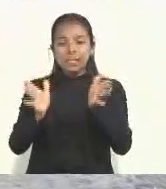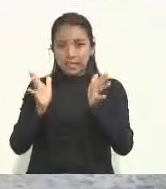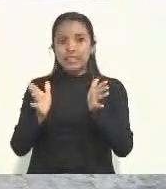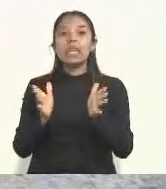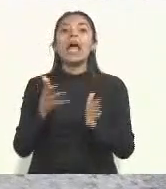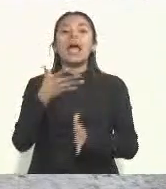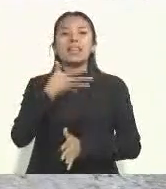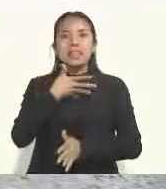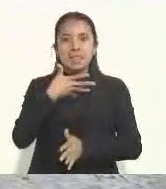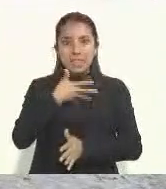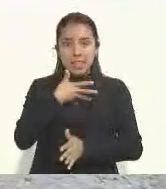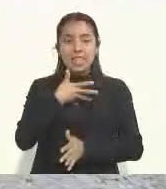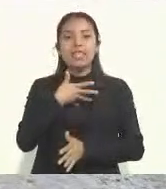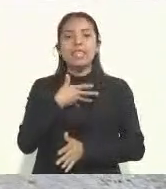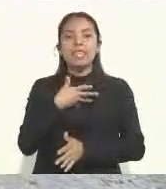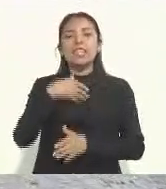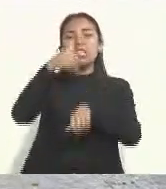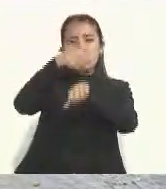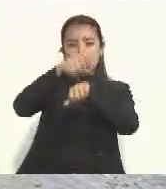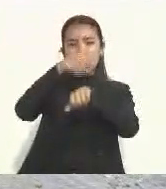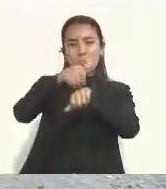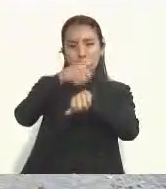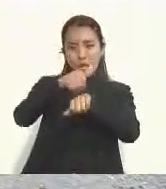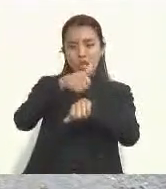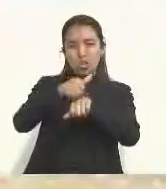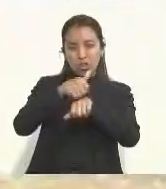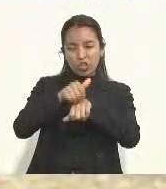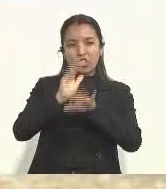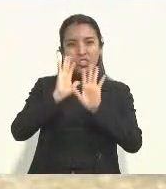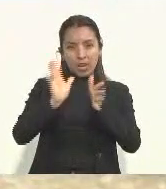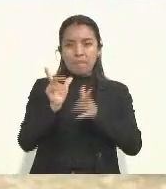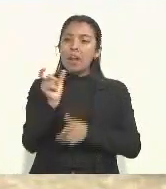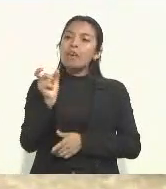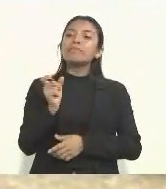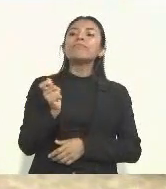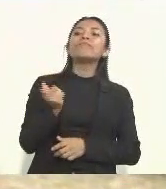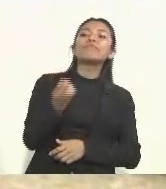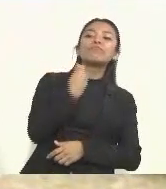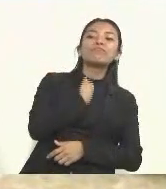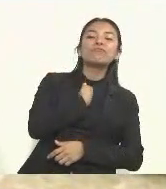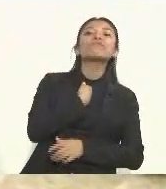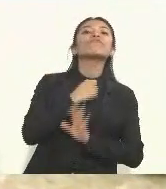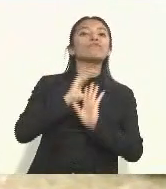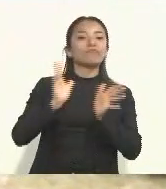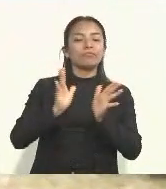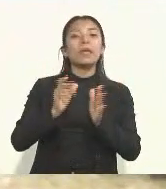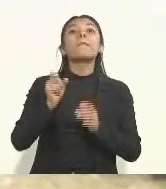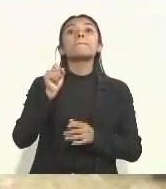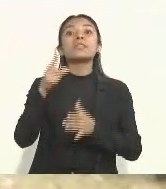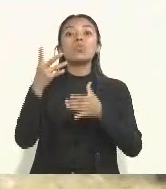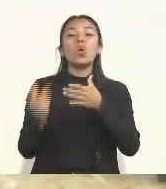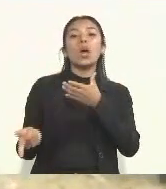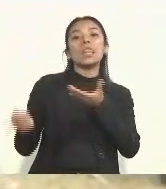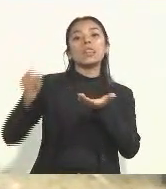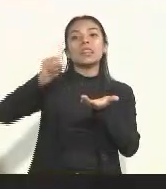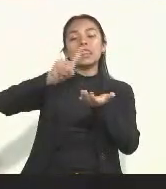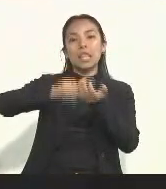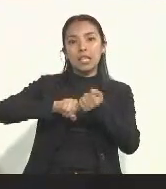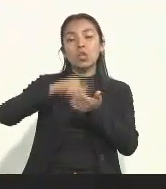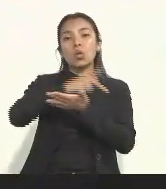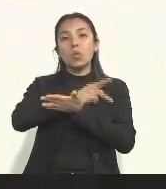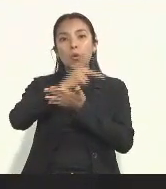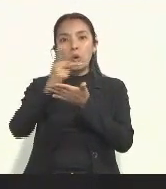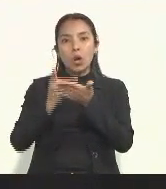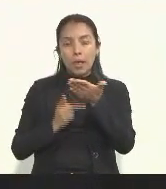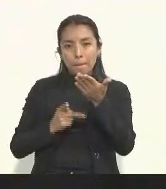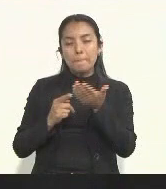permanente, además de su inclusión al programa de licencia oficial colectiva 63, que